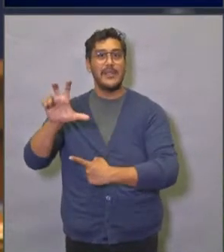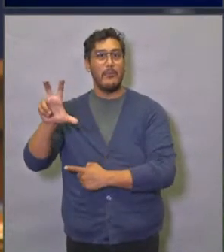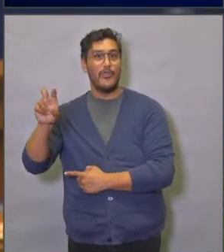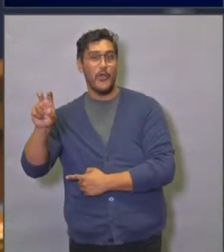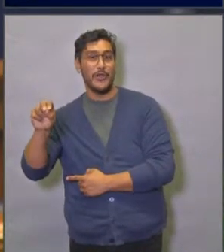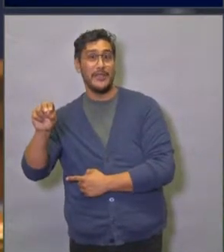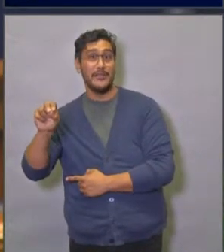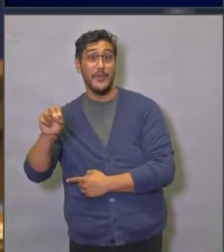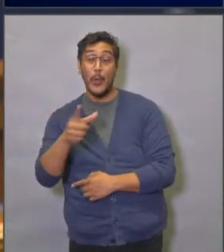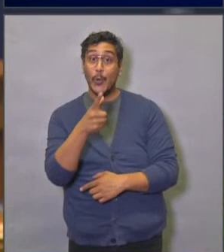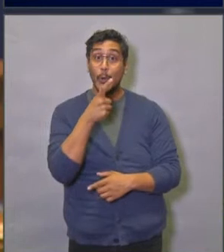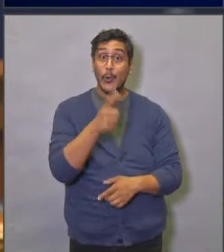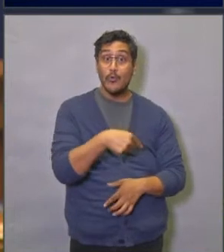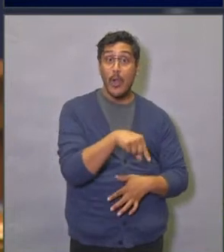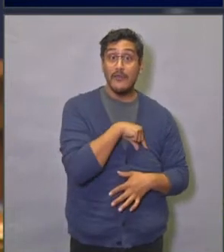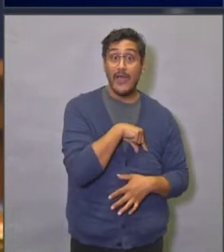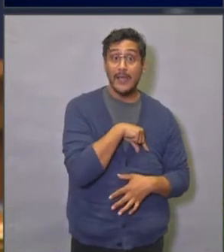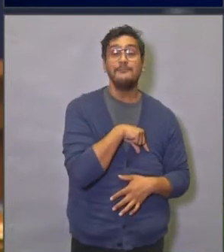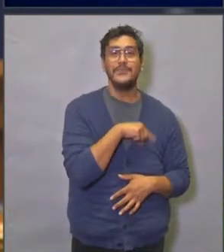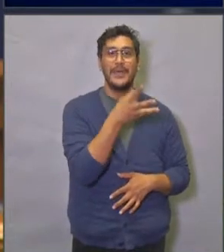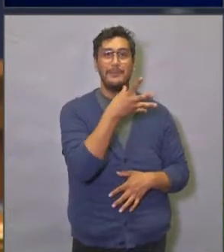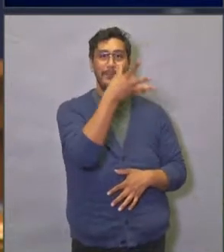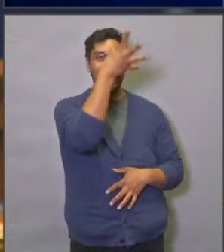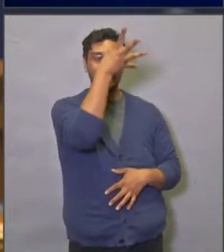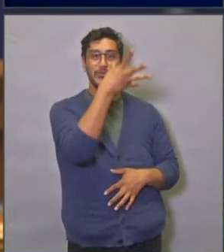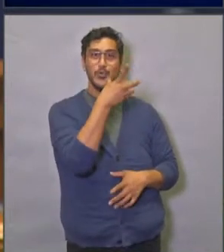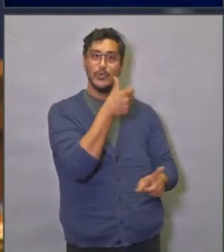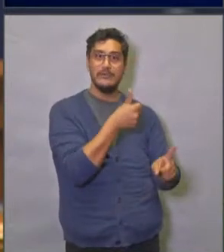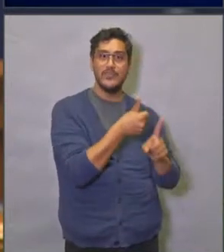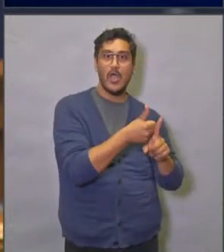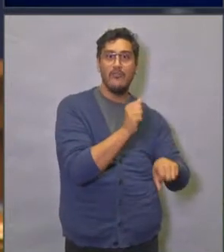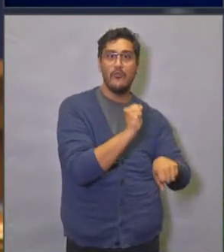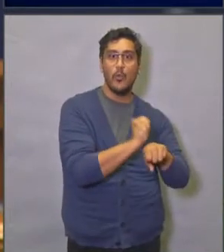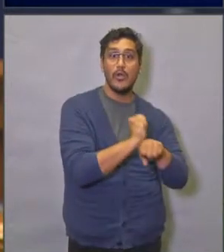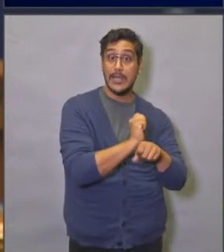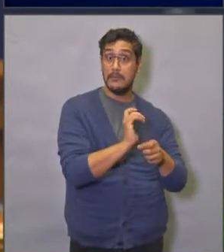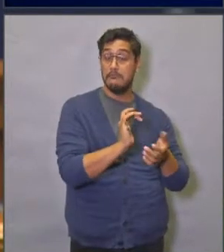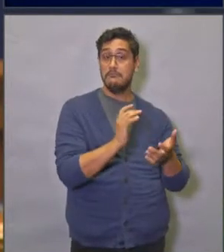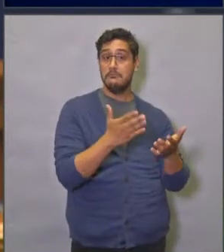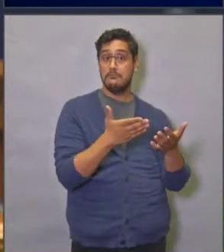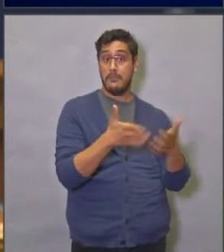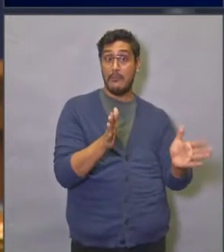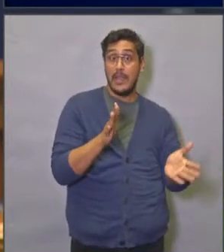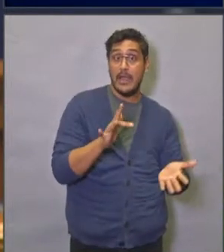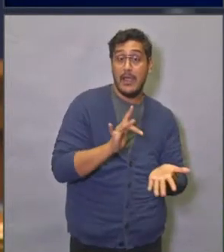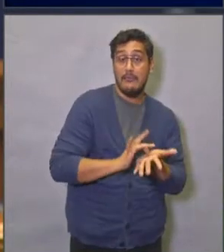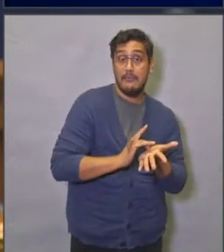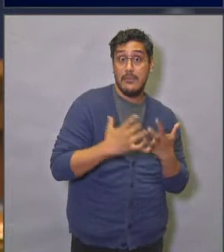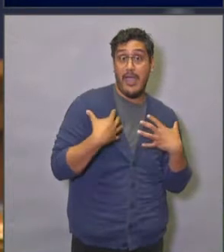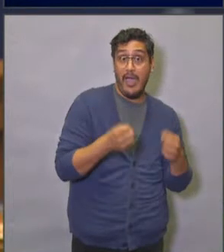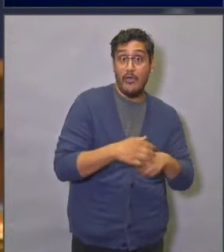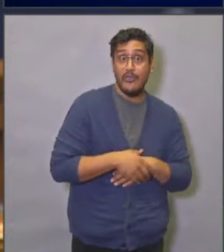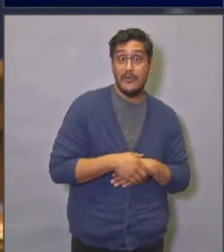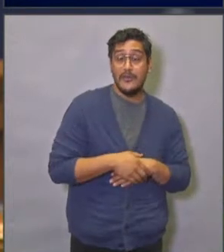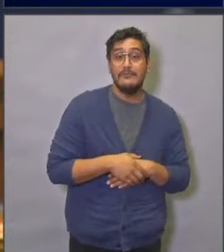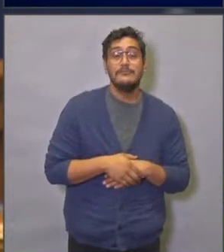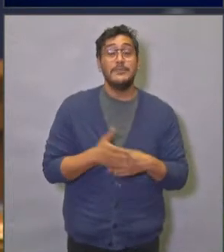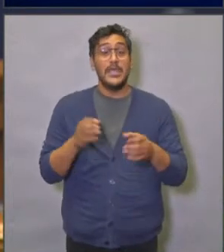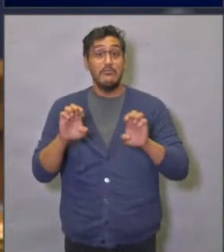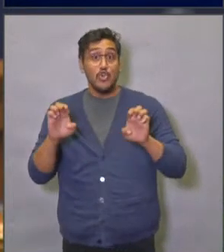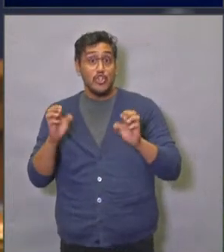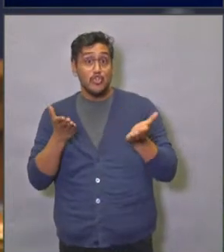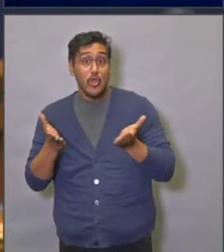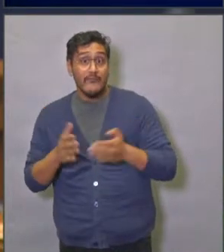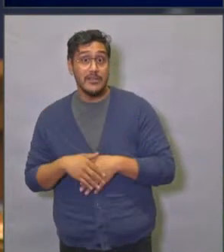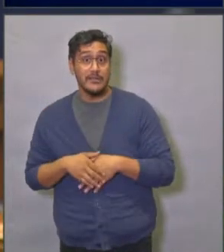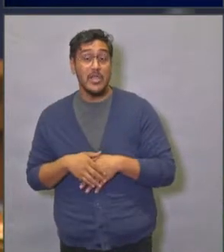elegibles incluyen a los padres que trabajan en los servicios de atención de salud, servicios de emergencia, transporte